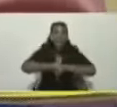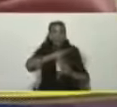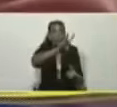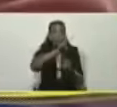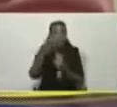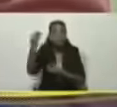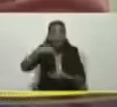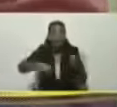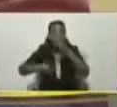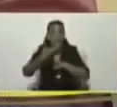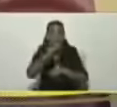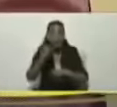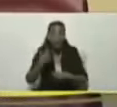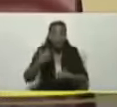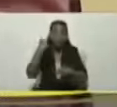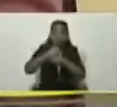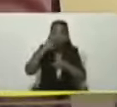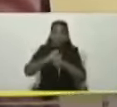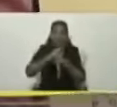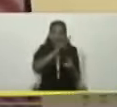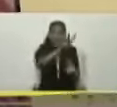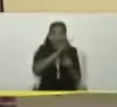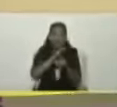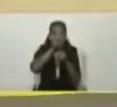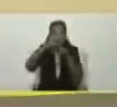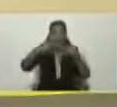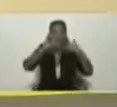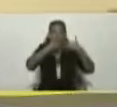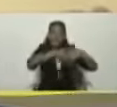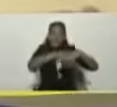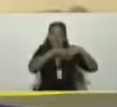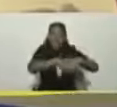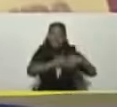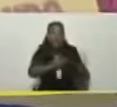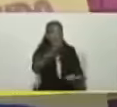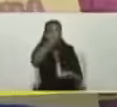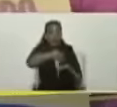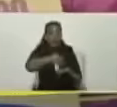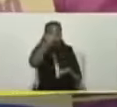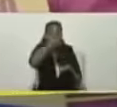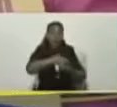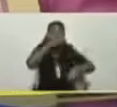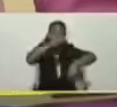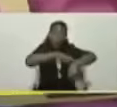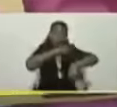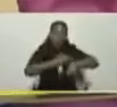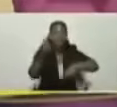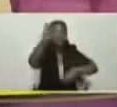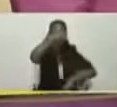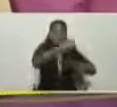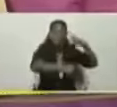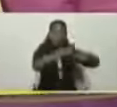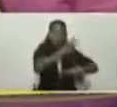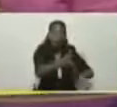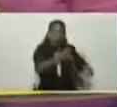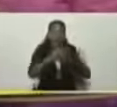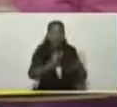estamos mejorando en la eficiencia del cobro de los impuestos para que pague más el que más